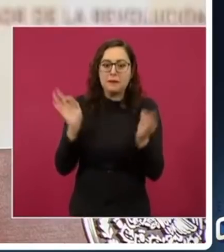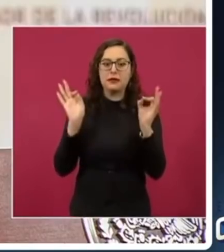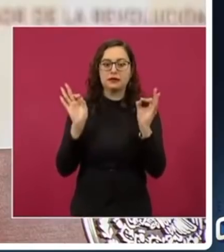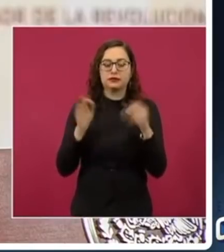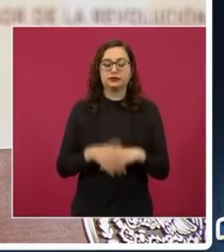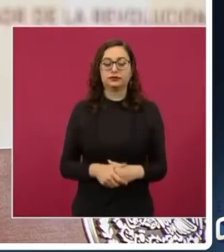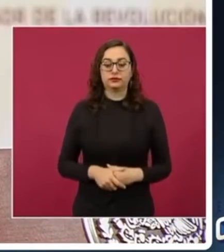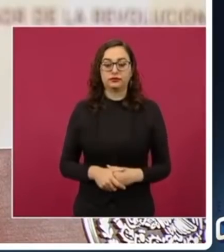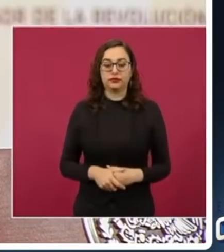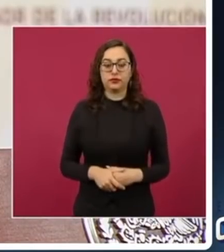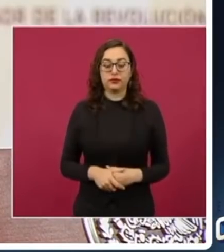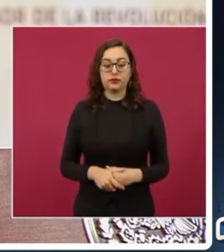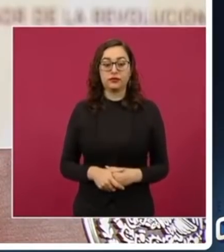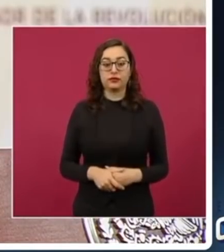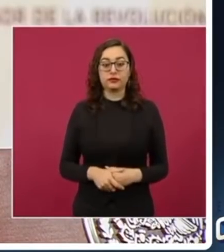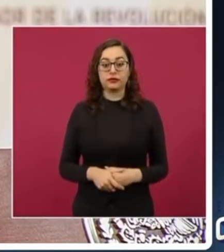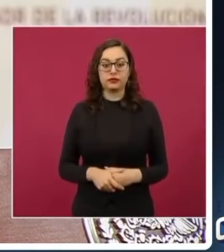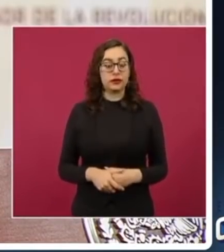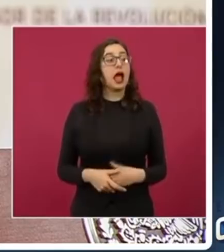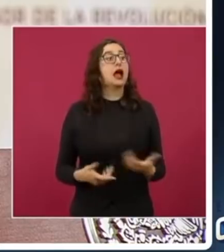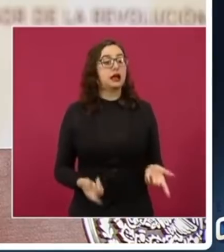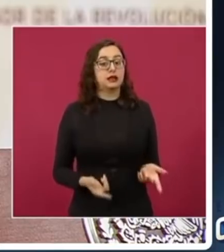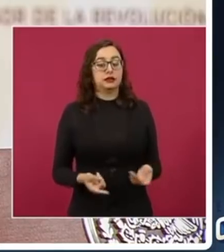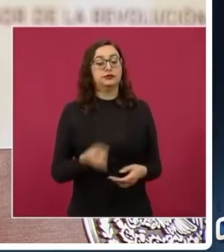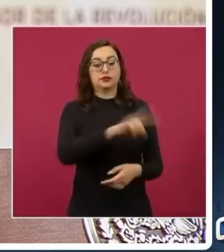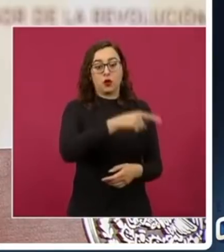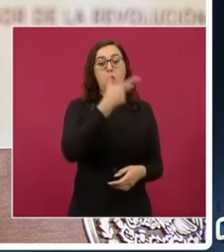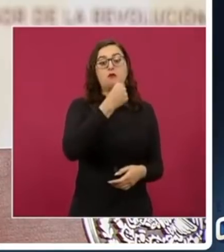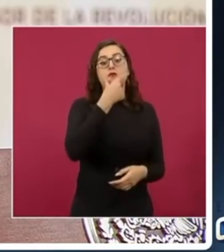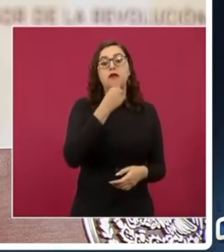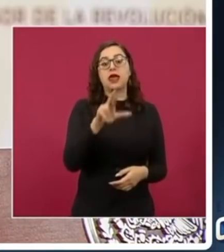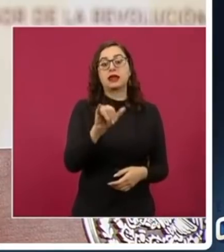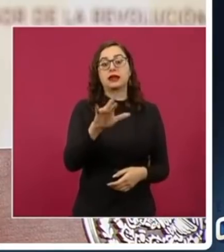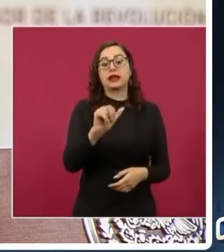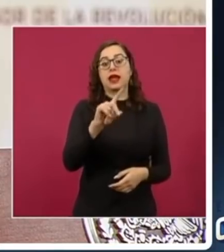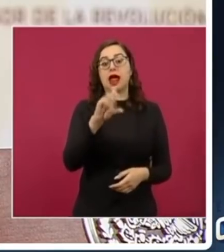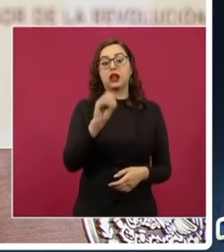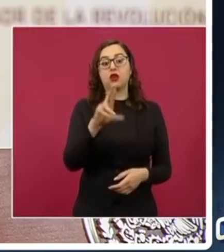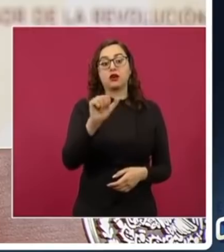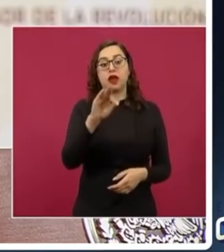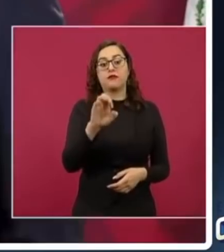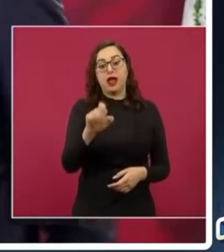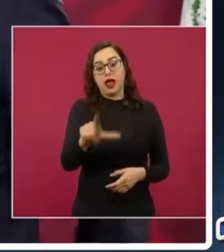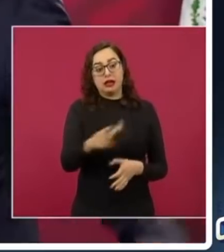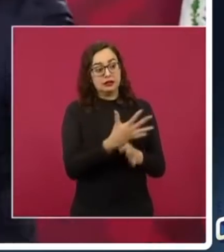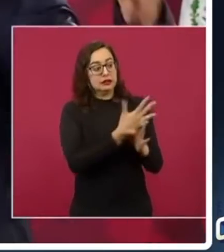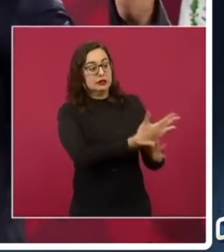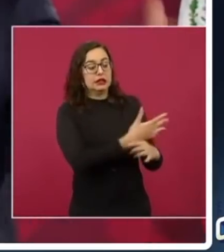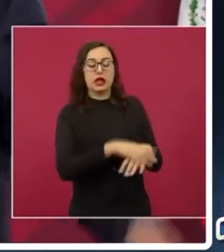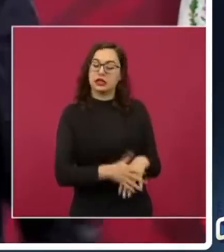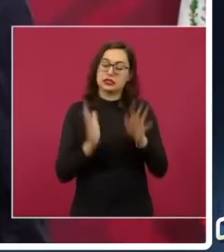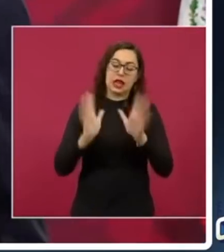Ricardo Rafael fue el que dijo de los tanques entrando, otro intelectual orgánico, de los tanques entrando al